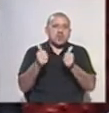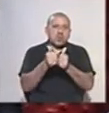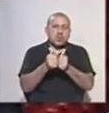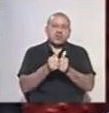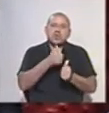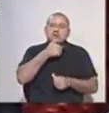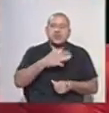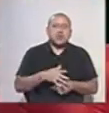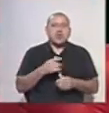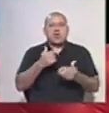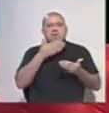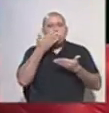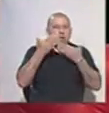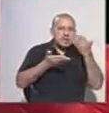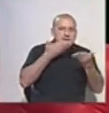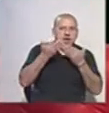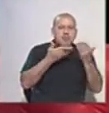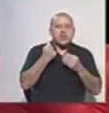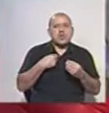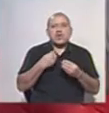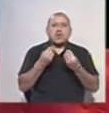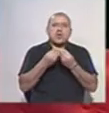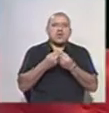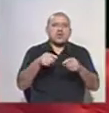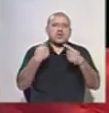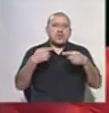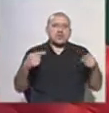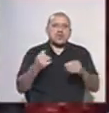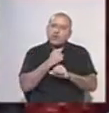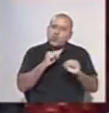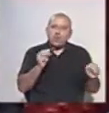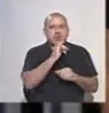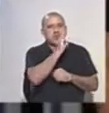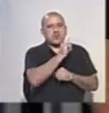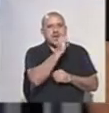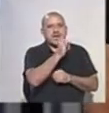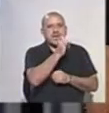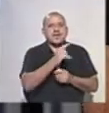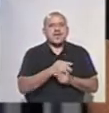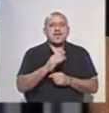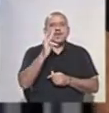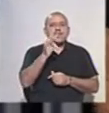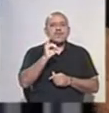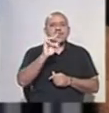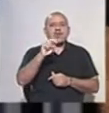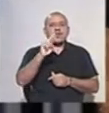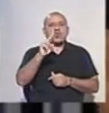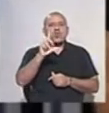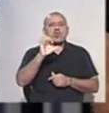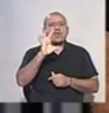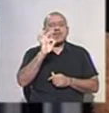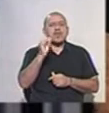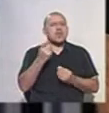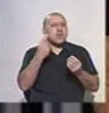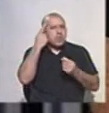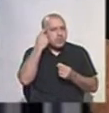haciendo murgas juntos. Y otras muchas cosas que no te puedo contar. El firulete, ¿no? ¿Cómo fue esa experiencia? Capaz